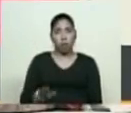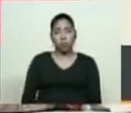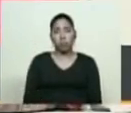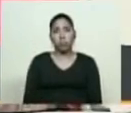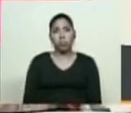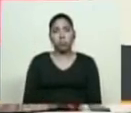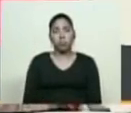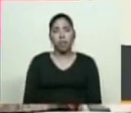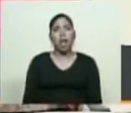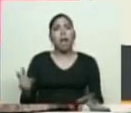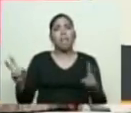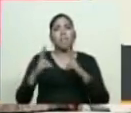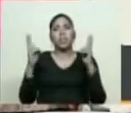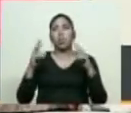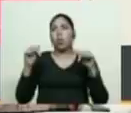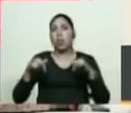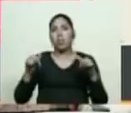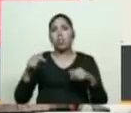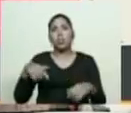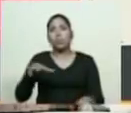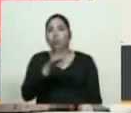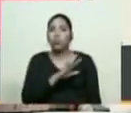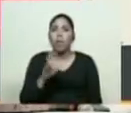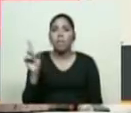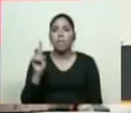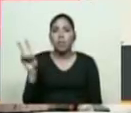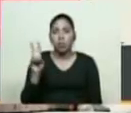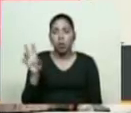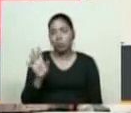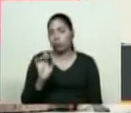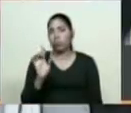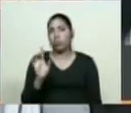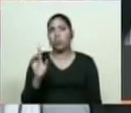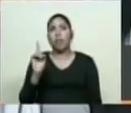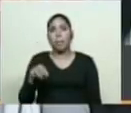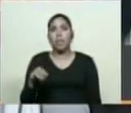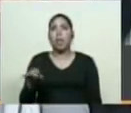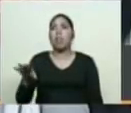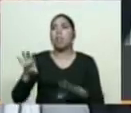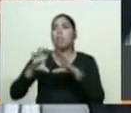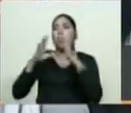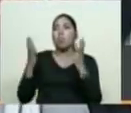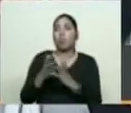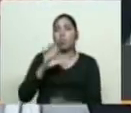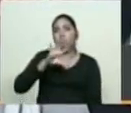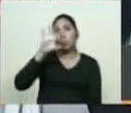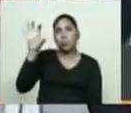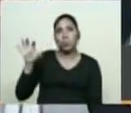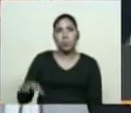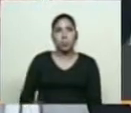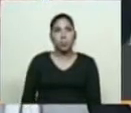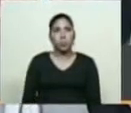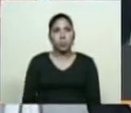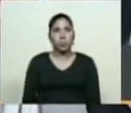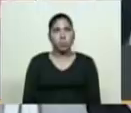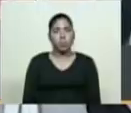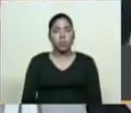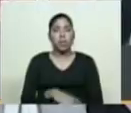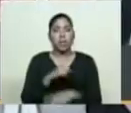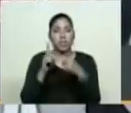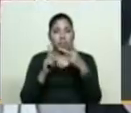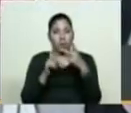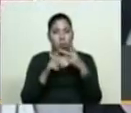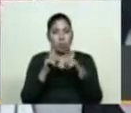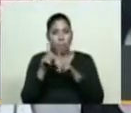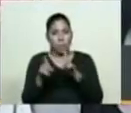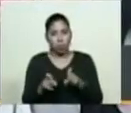Venezuela, sino que va a tener repercusión en el mundo entero. Gracias. La segunda pregunta la realiza